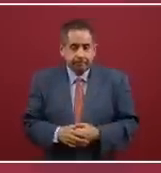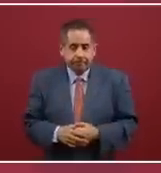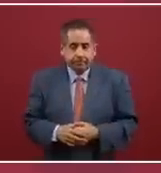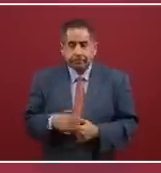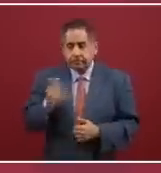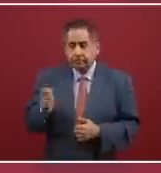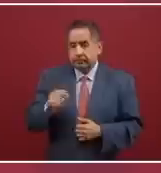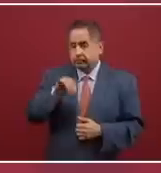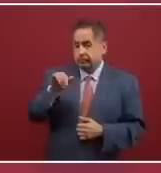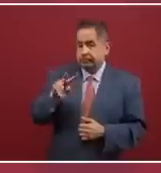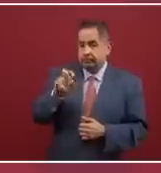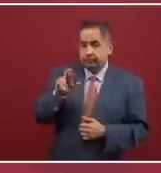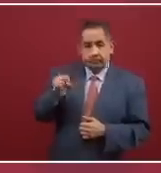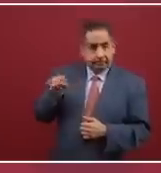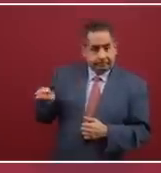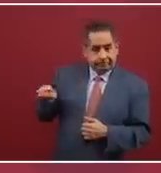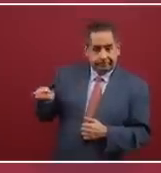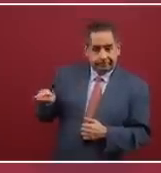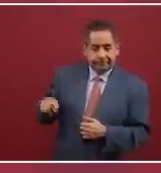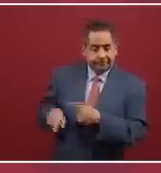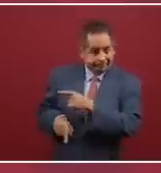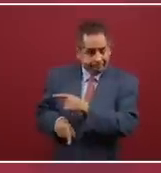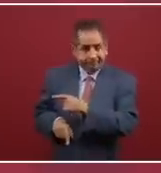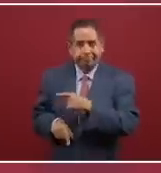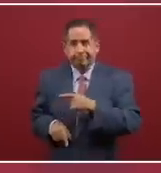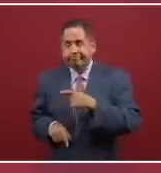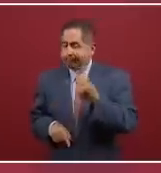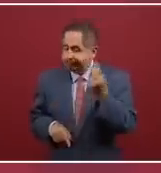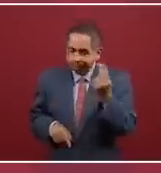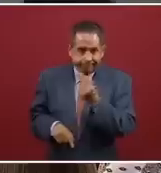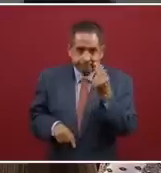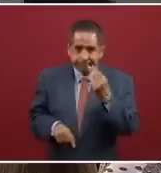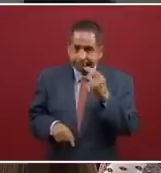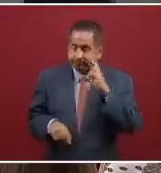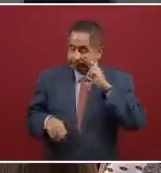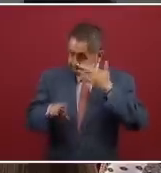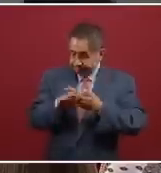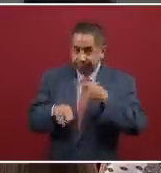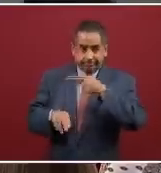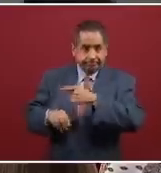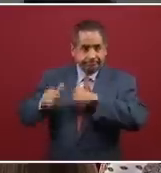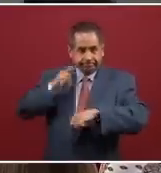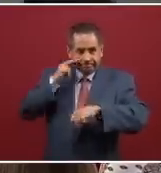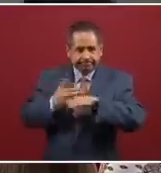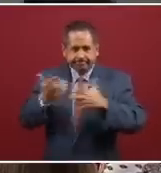javier man tiene esa misión